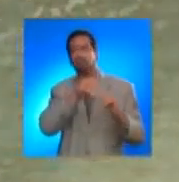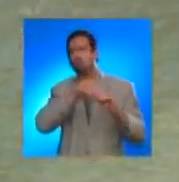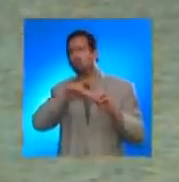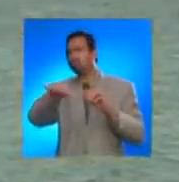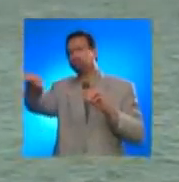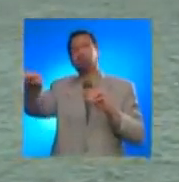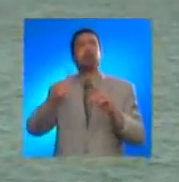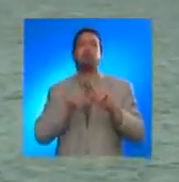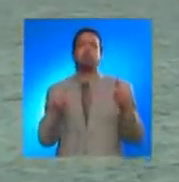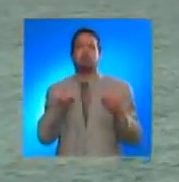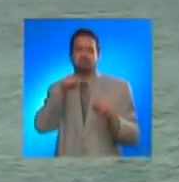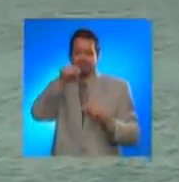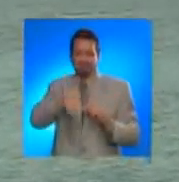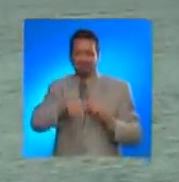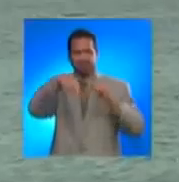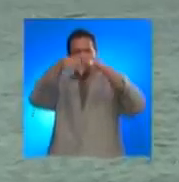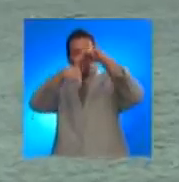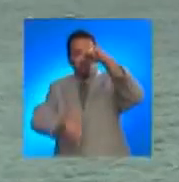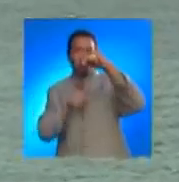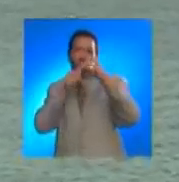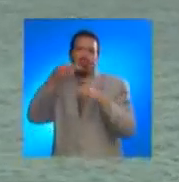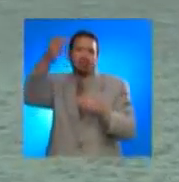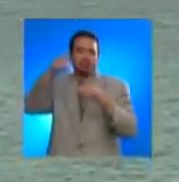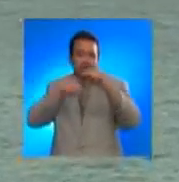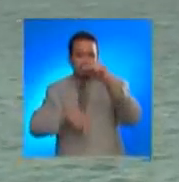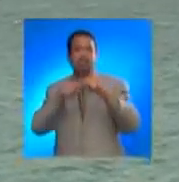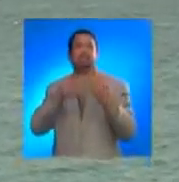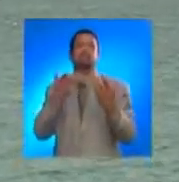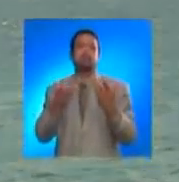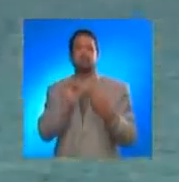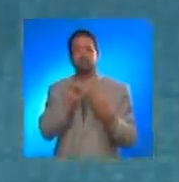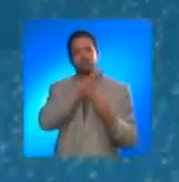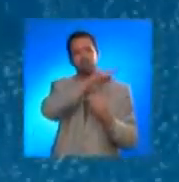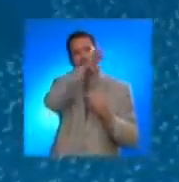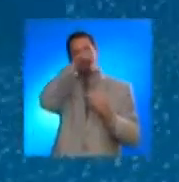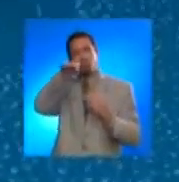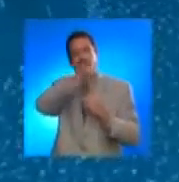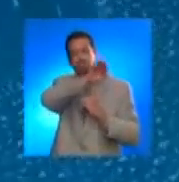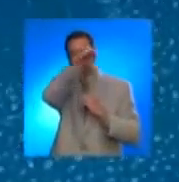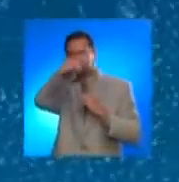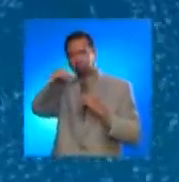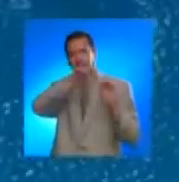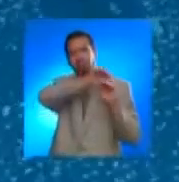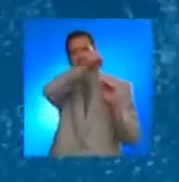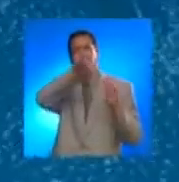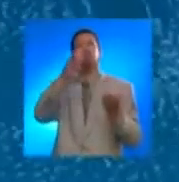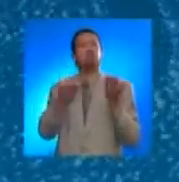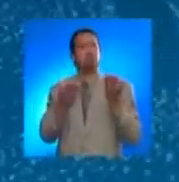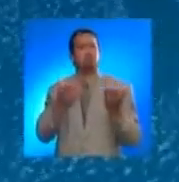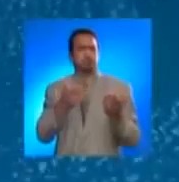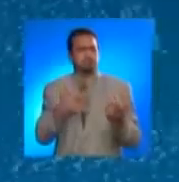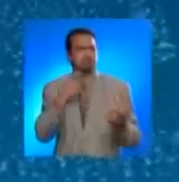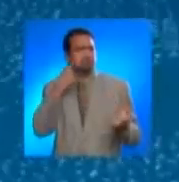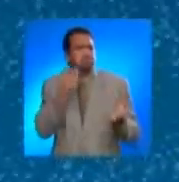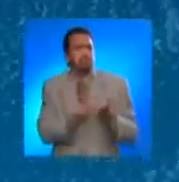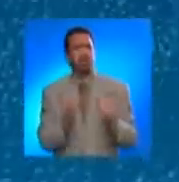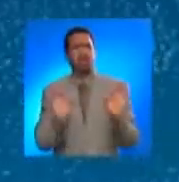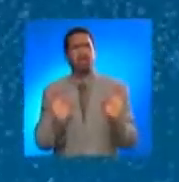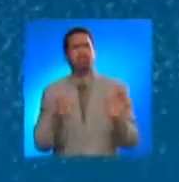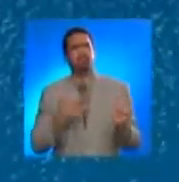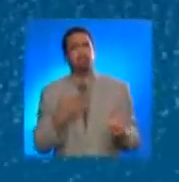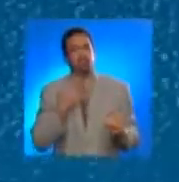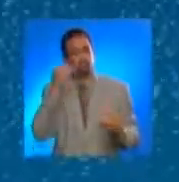cometas o asteroides. Algunos piensan que este evento podría haber causado la extinción de los dinosaurios.